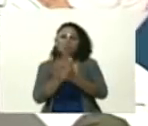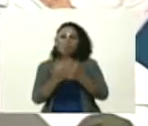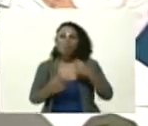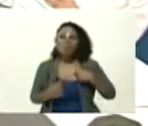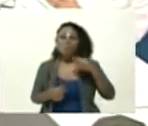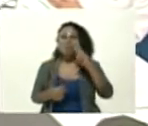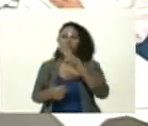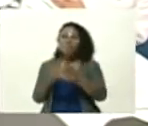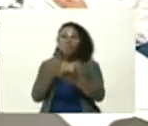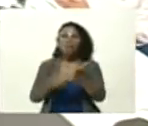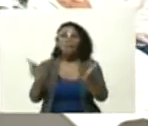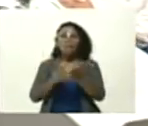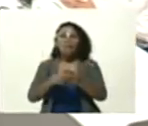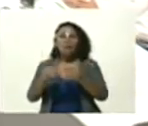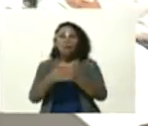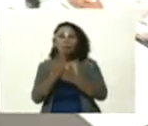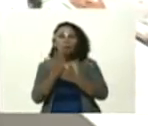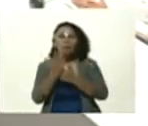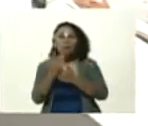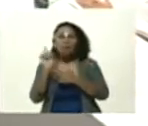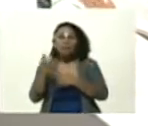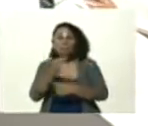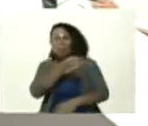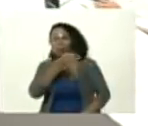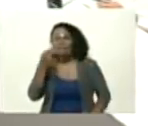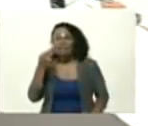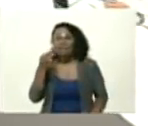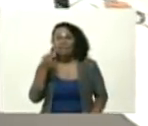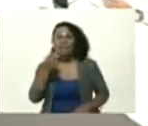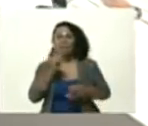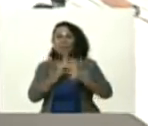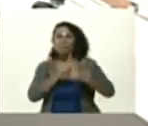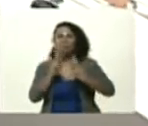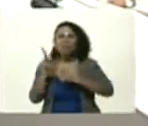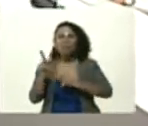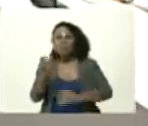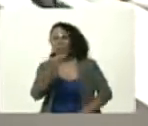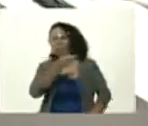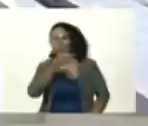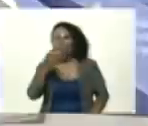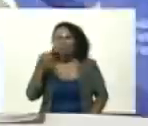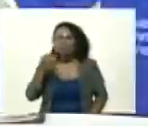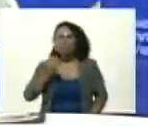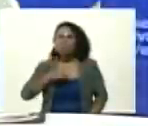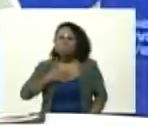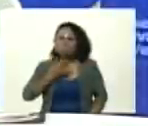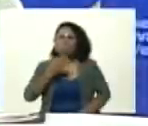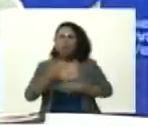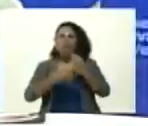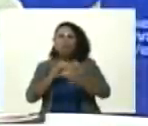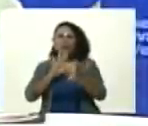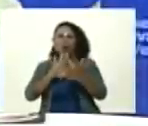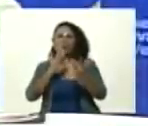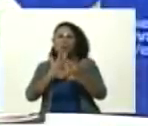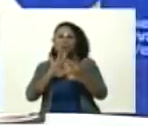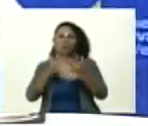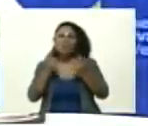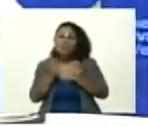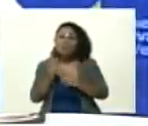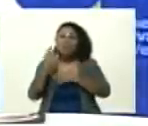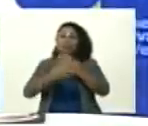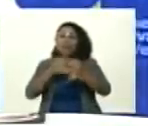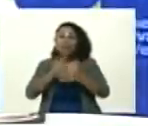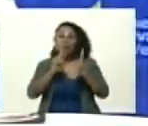la repetición que hace en la madrugada. Excelente programa. Excelente. Pudiéramos interactuar. Cuando se trate de que